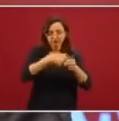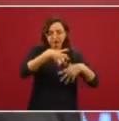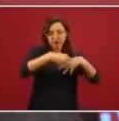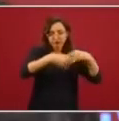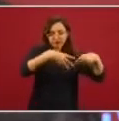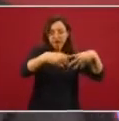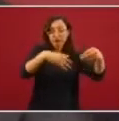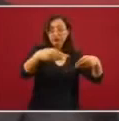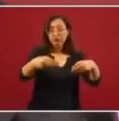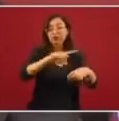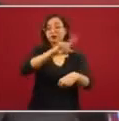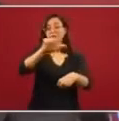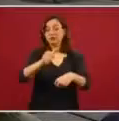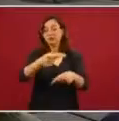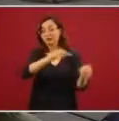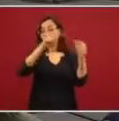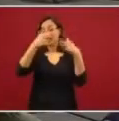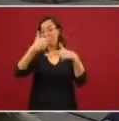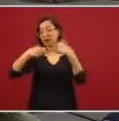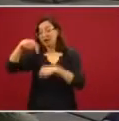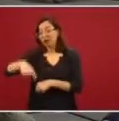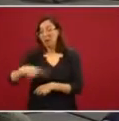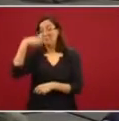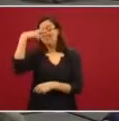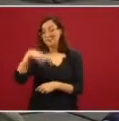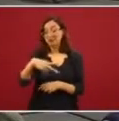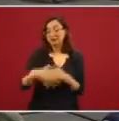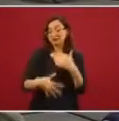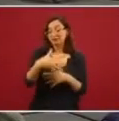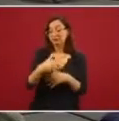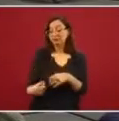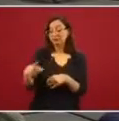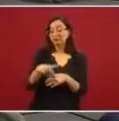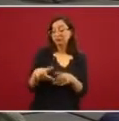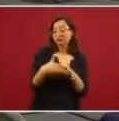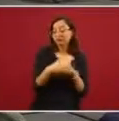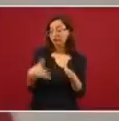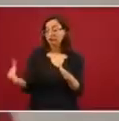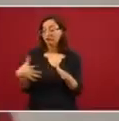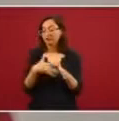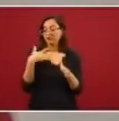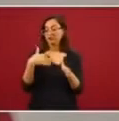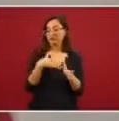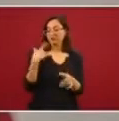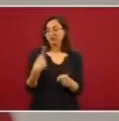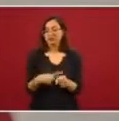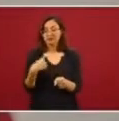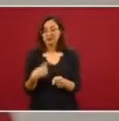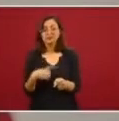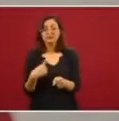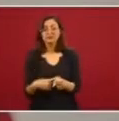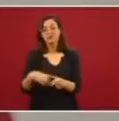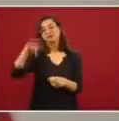y regreso a mexico y durante los primeros 15 días de estar en méxico desarrolla síntomas